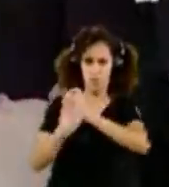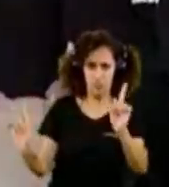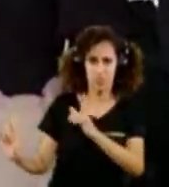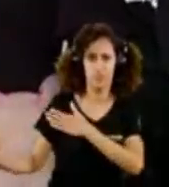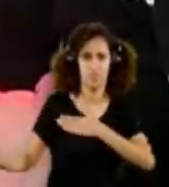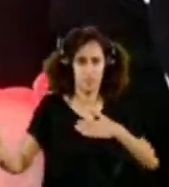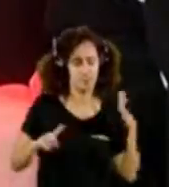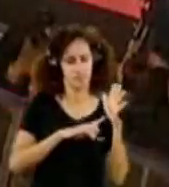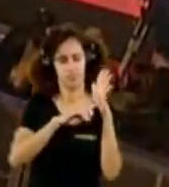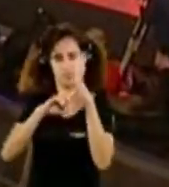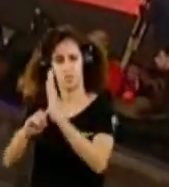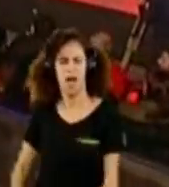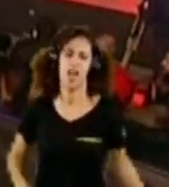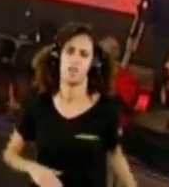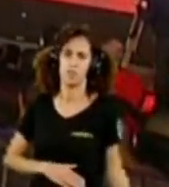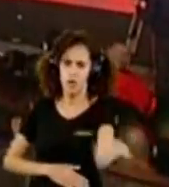escenario.